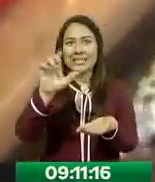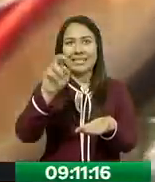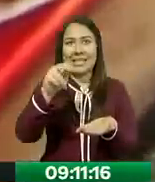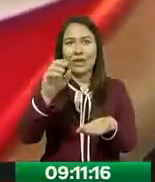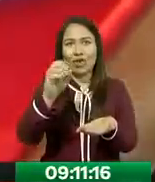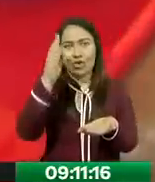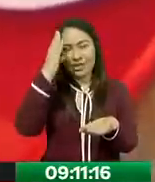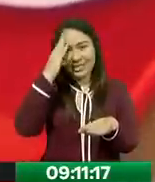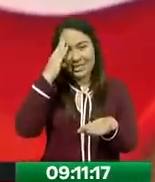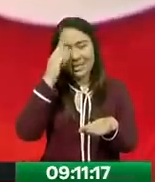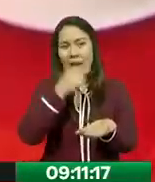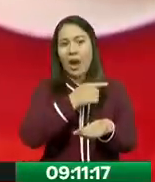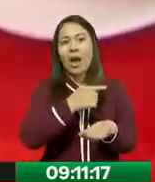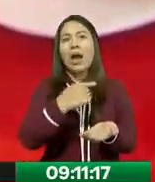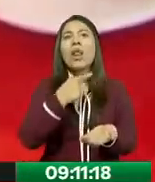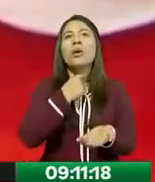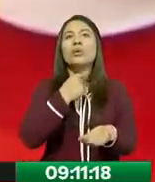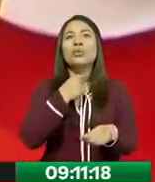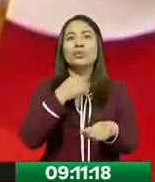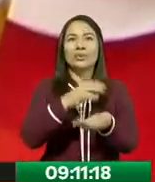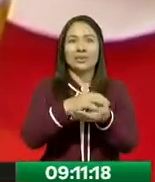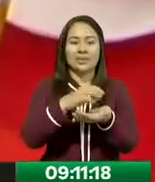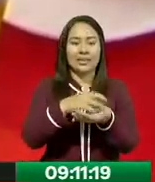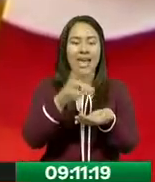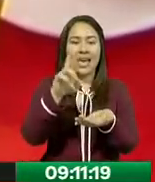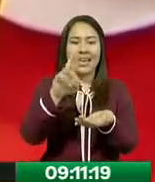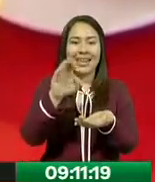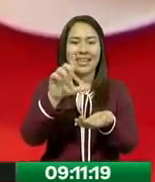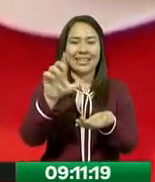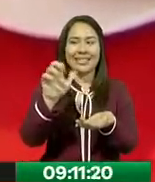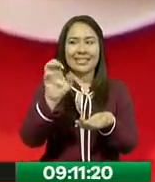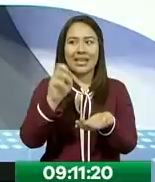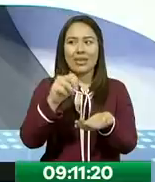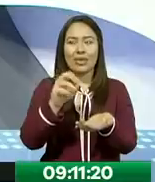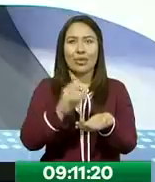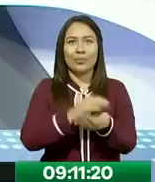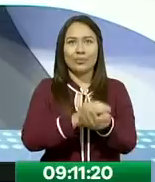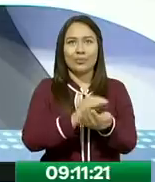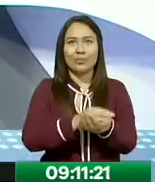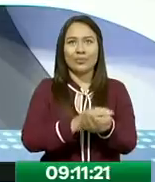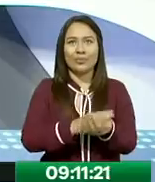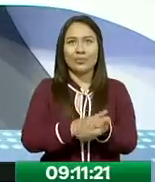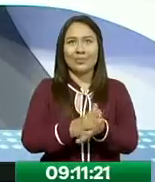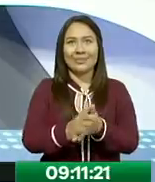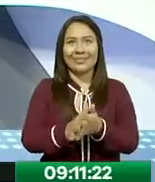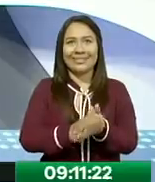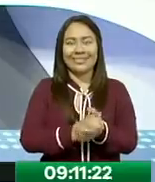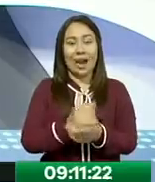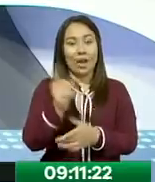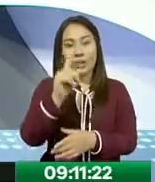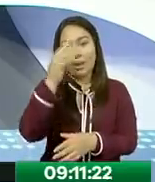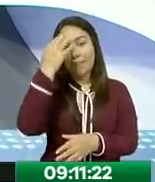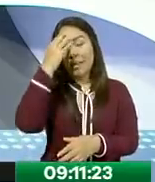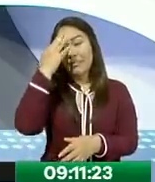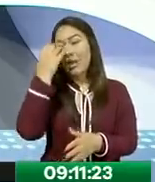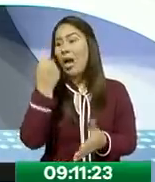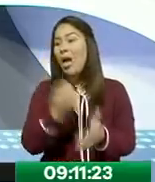Yo sé que le encanta también. Está el relleno para que la señora no se complique en